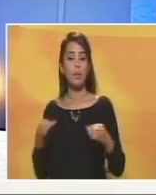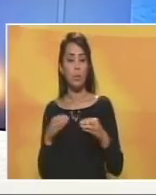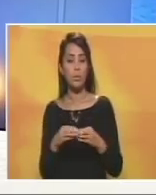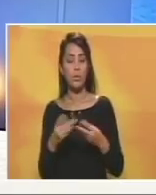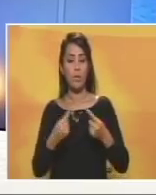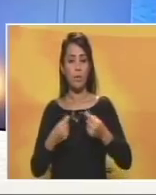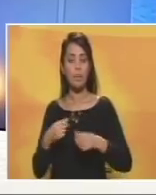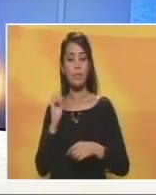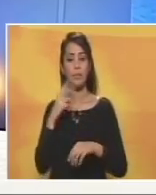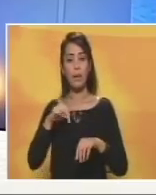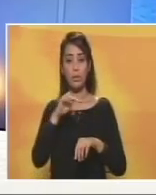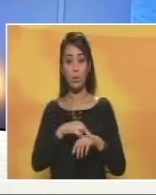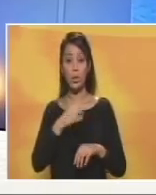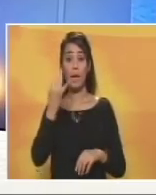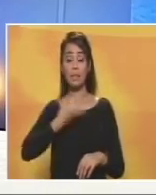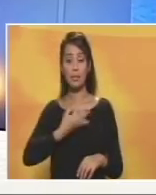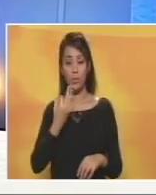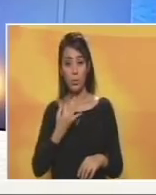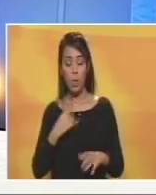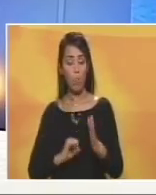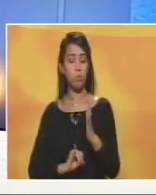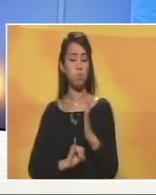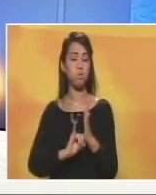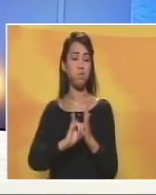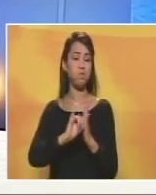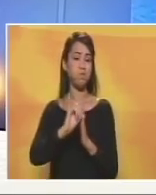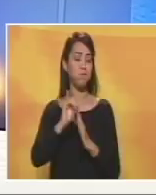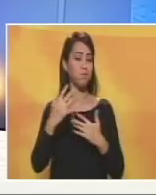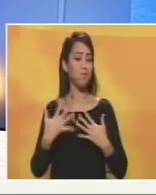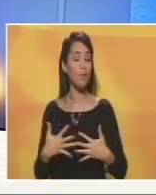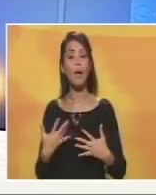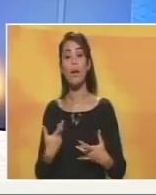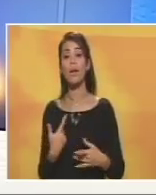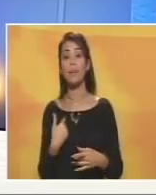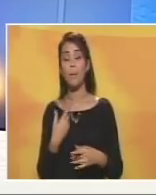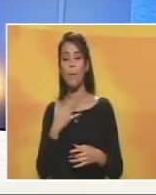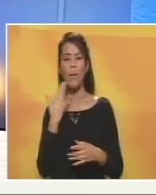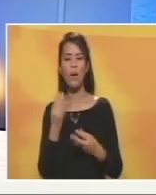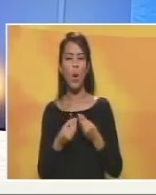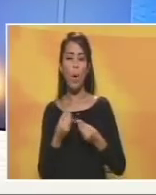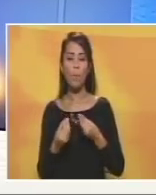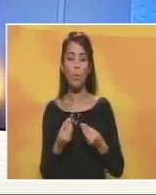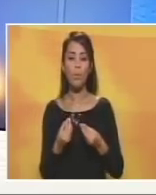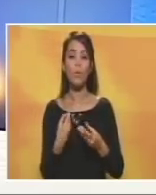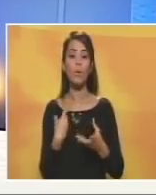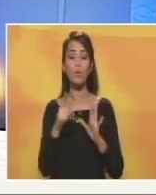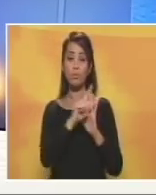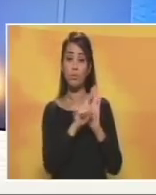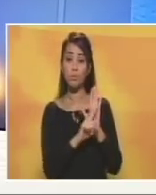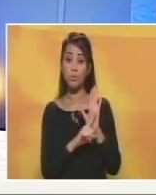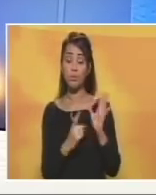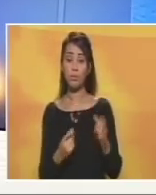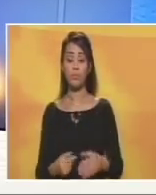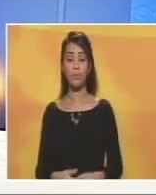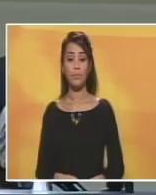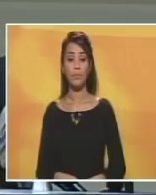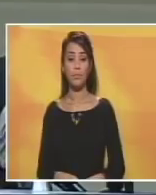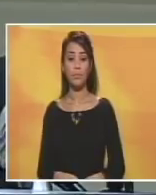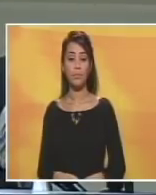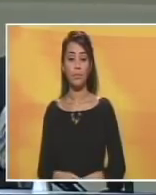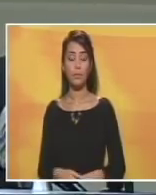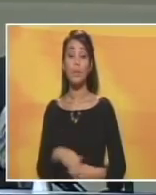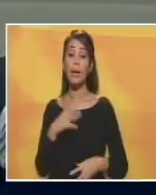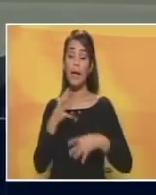de la Asamblea Nacional, aseguró que la hiperinflación es un fenómeno que solo puede corregirse con la aplicación de medidas drásticas. El